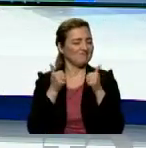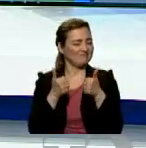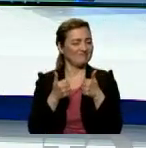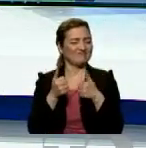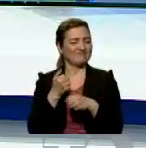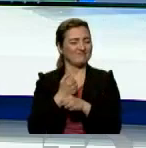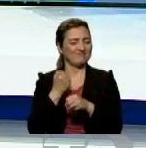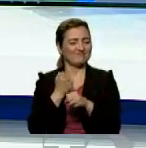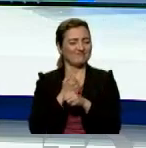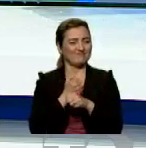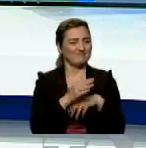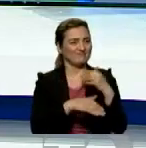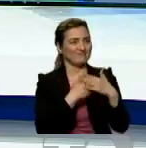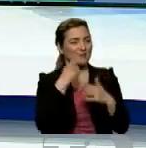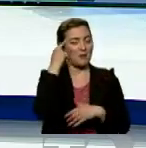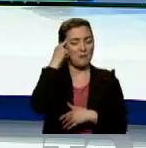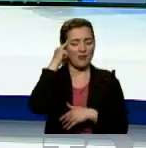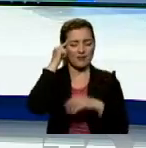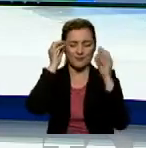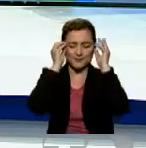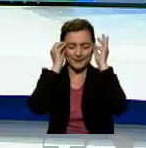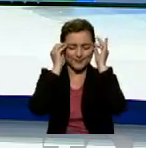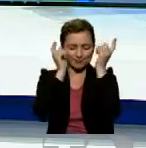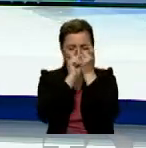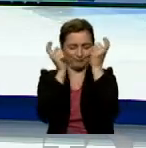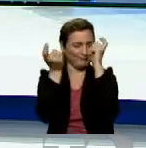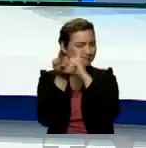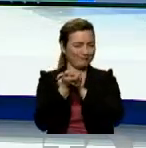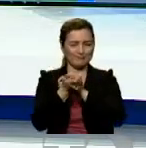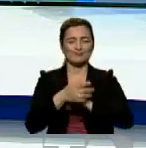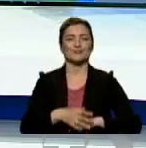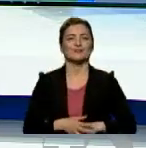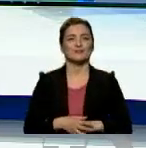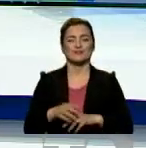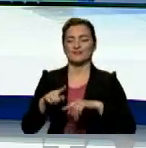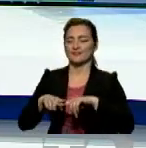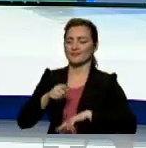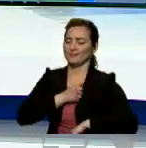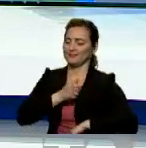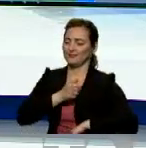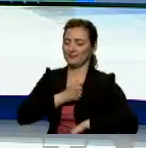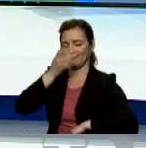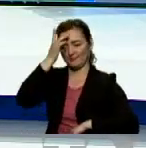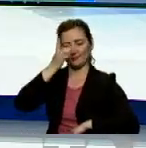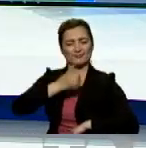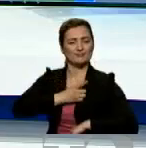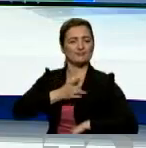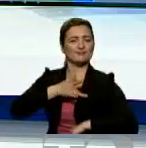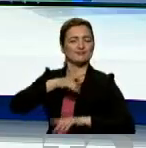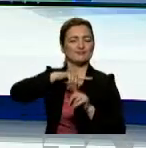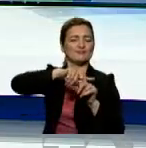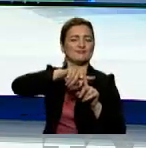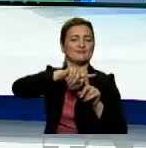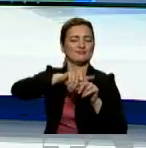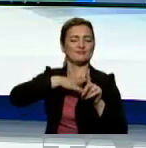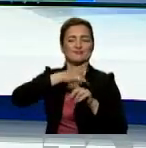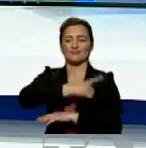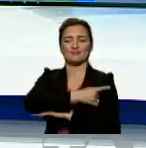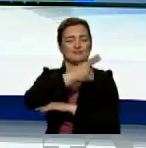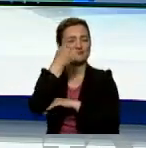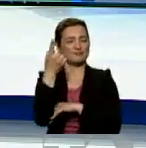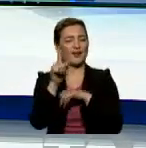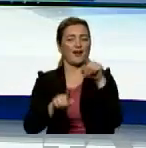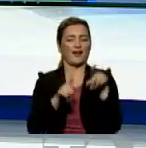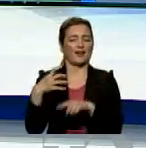de labores. Todo está en la mente, siempre decimos. Sí, depende de nosotros. Depende de nosotros ponerle buena cara, buen ánimo al día, a la jornada. A veces